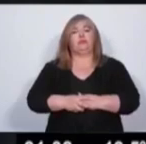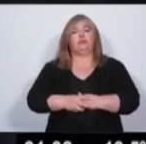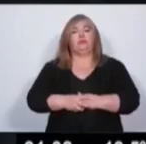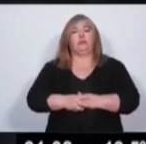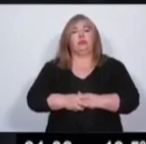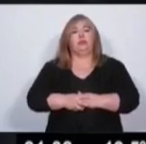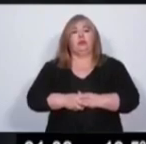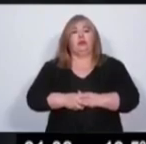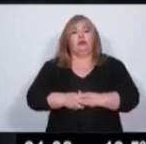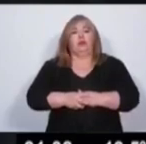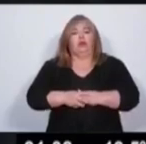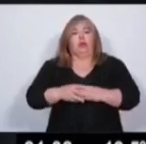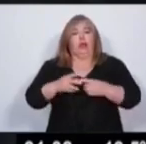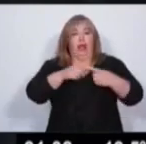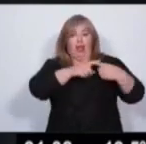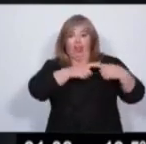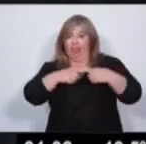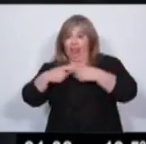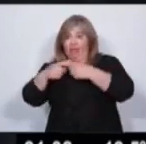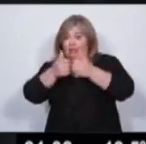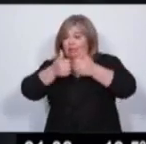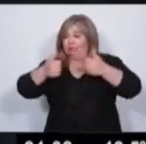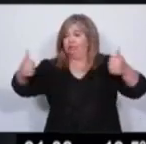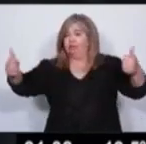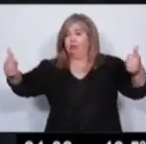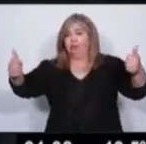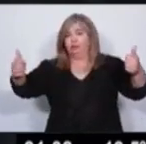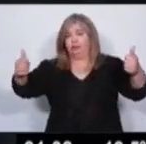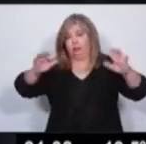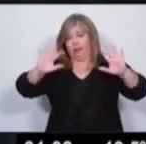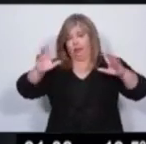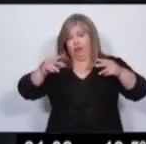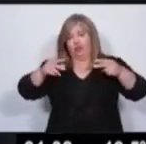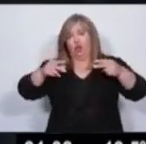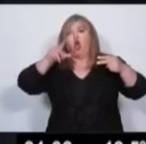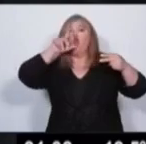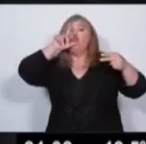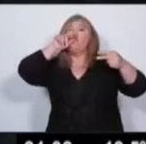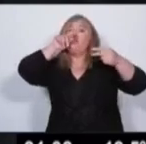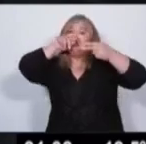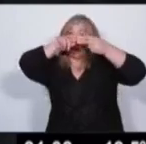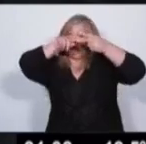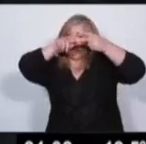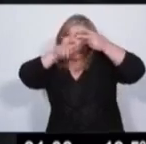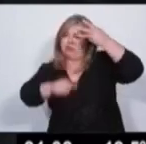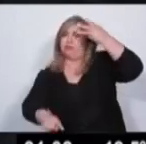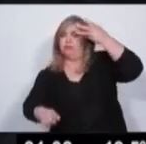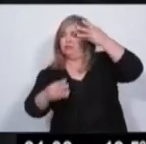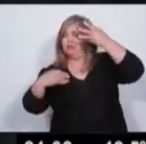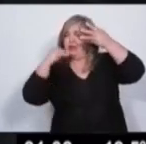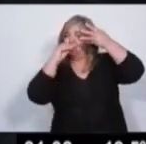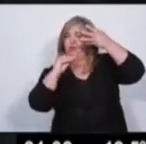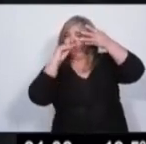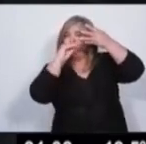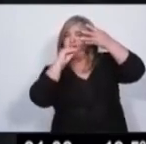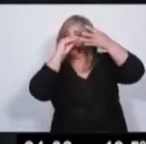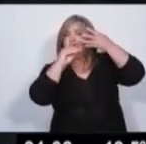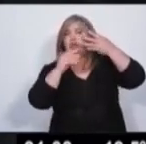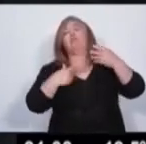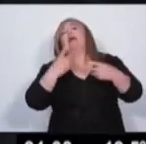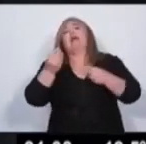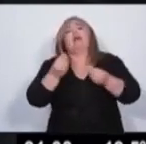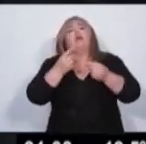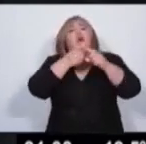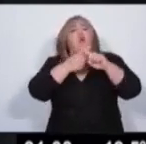cuando termine el debate voy a poner un hilo de Twitter con las estadísticas específicas y las fuentes de Dónde